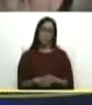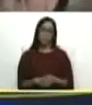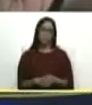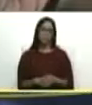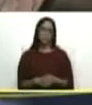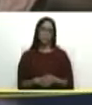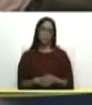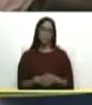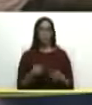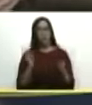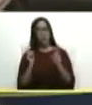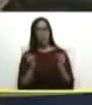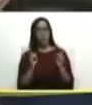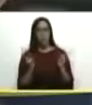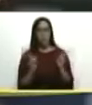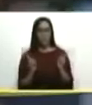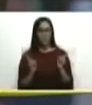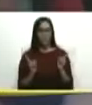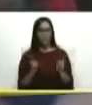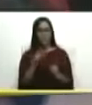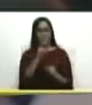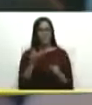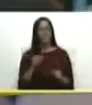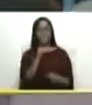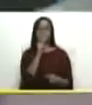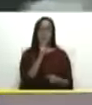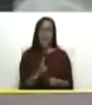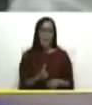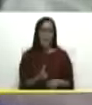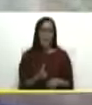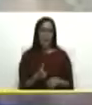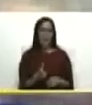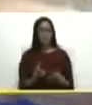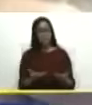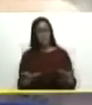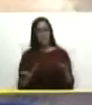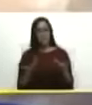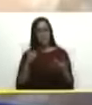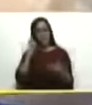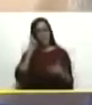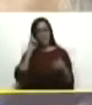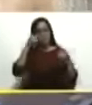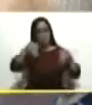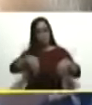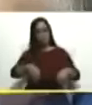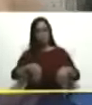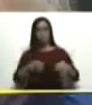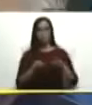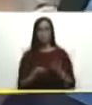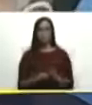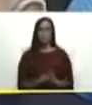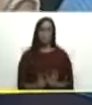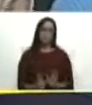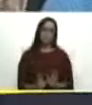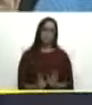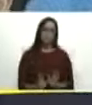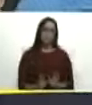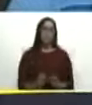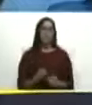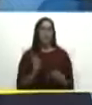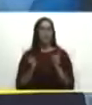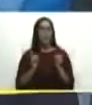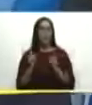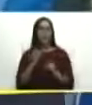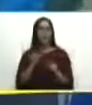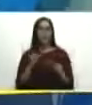O algunos, o alguna gente malvada se ganará el infierno. Aunque mucha de esa gente ya